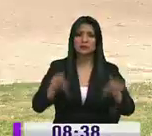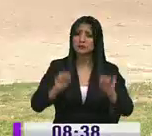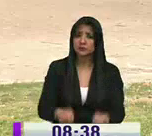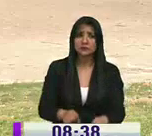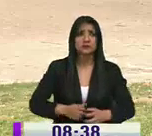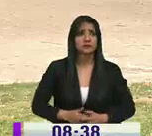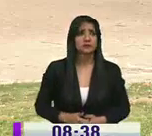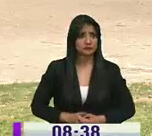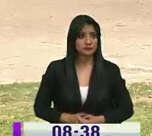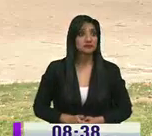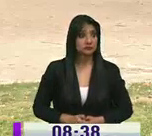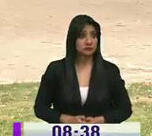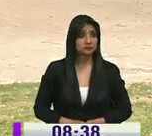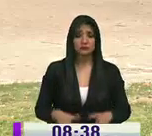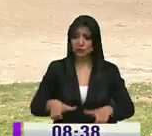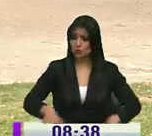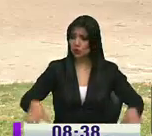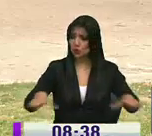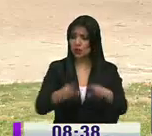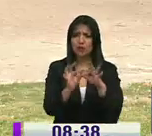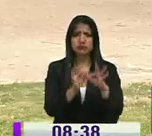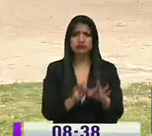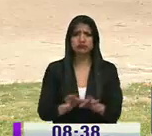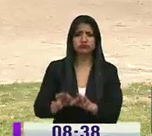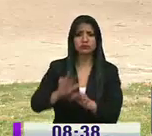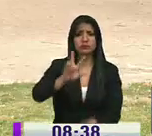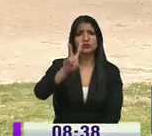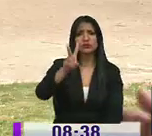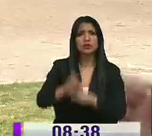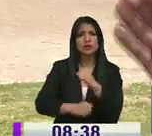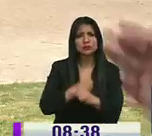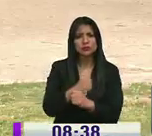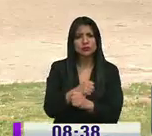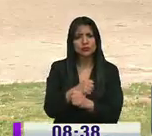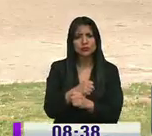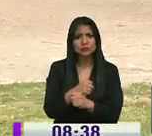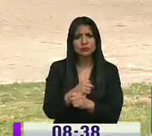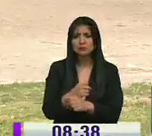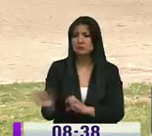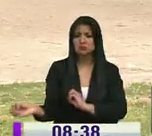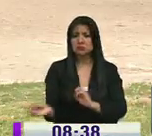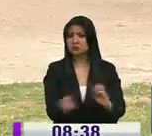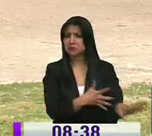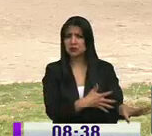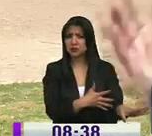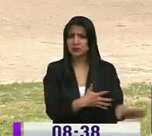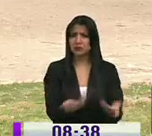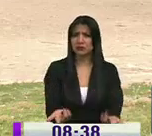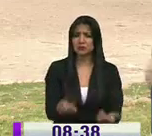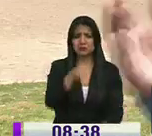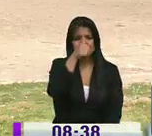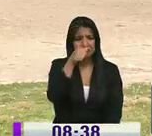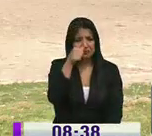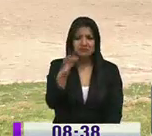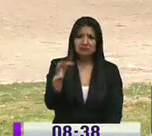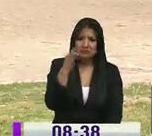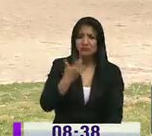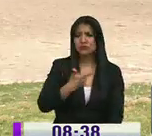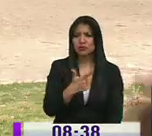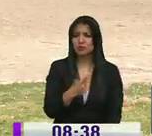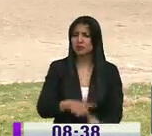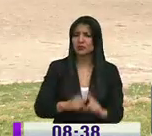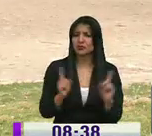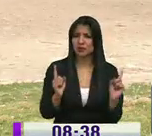nosotros recuperamos este espacio hace 32 años esto si era botado venían a drogarse a tomar y hacer